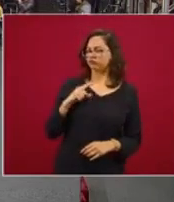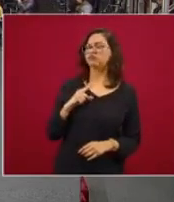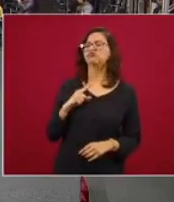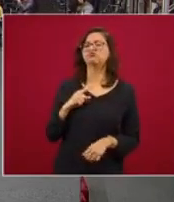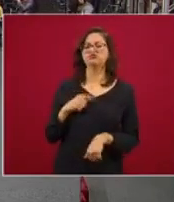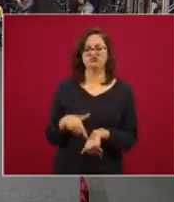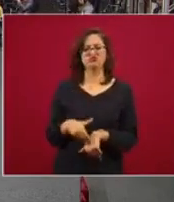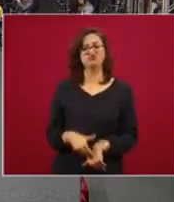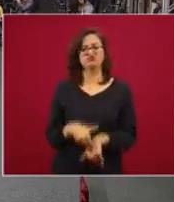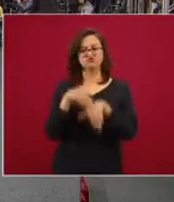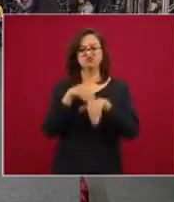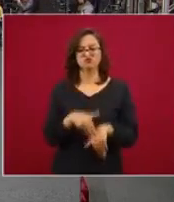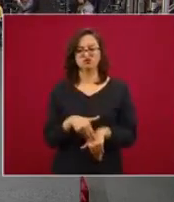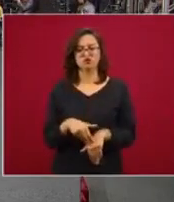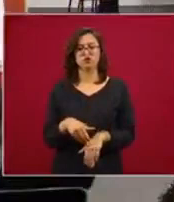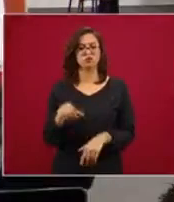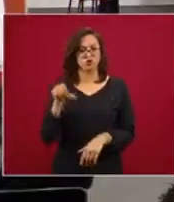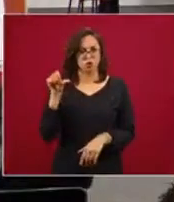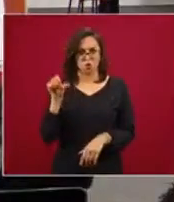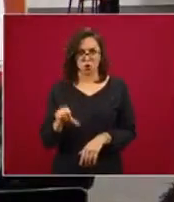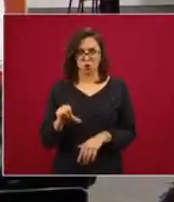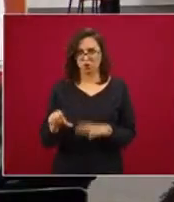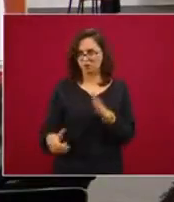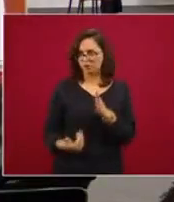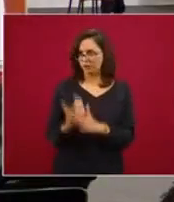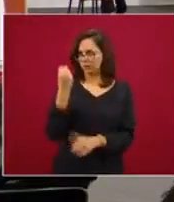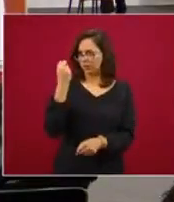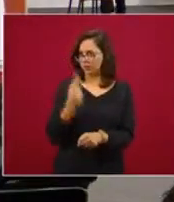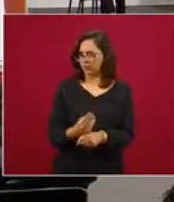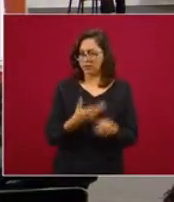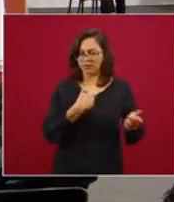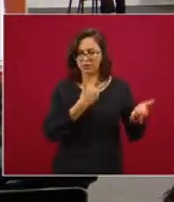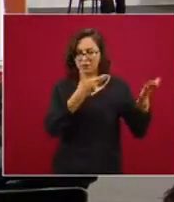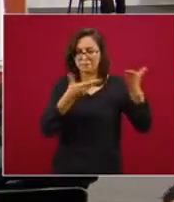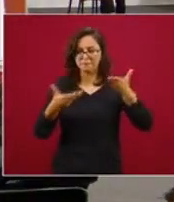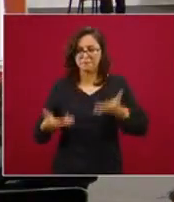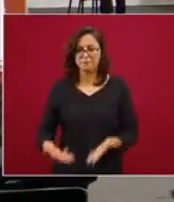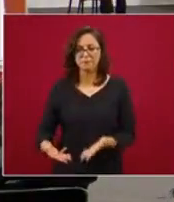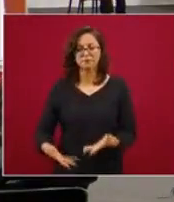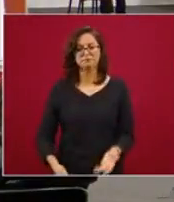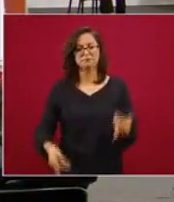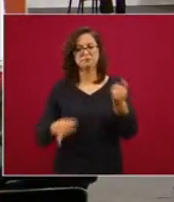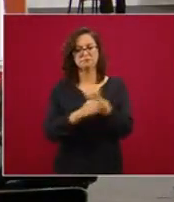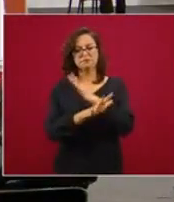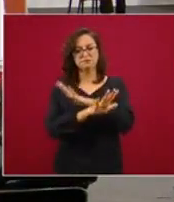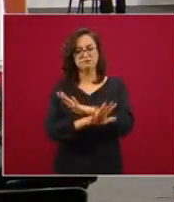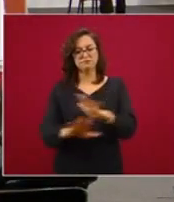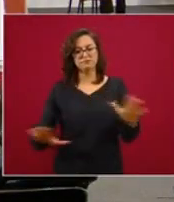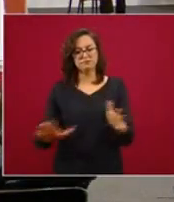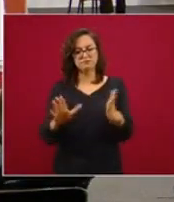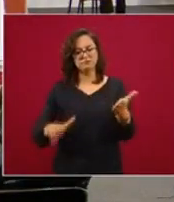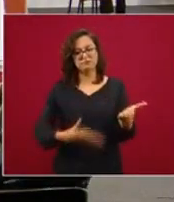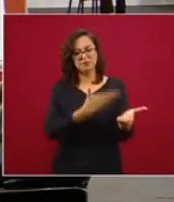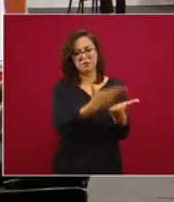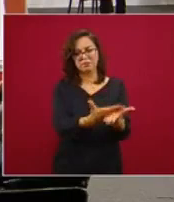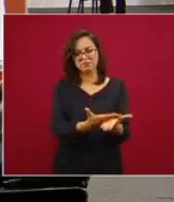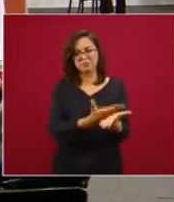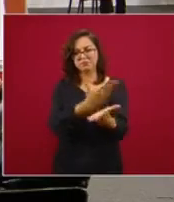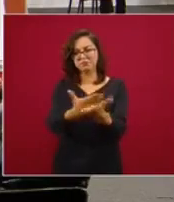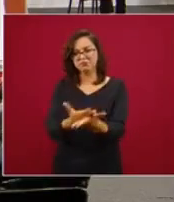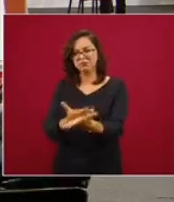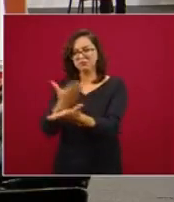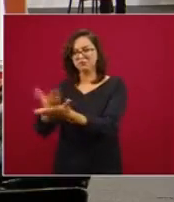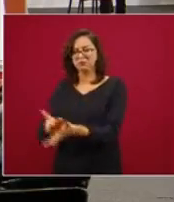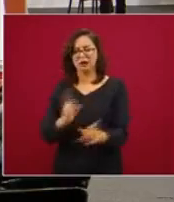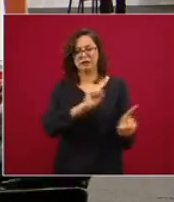dudas que había sobre este tema. tema que no es mínimo, obviamente es de suma importancia, por tal motivo el presidente de la